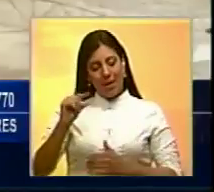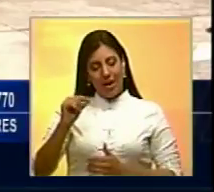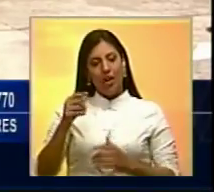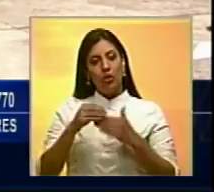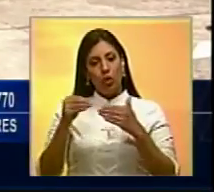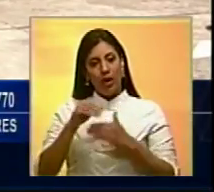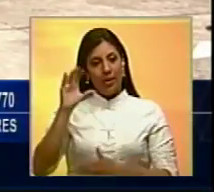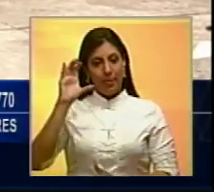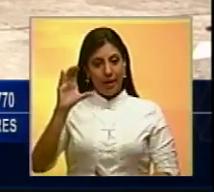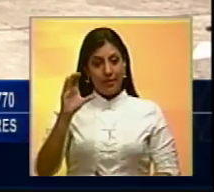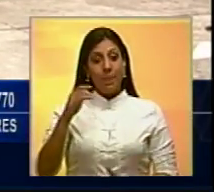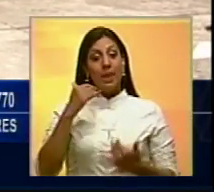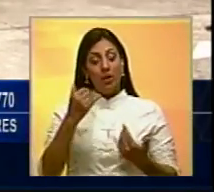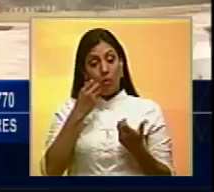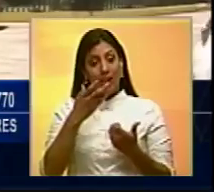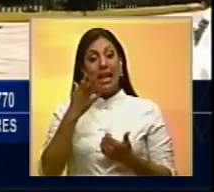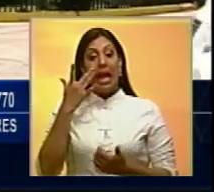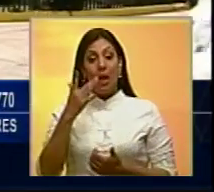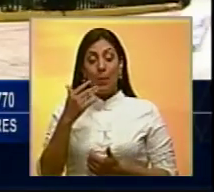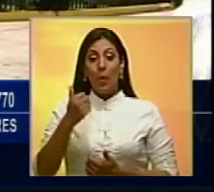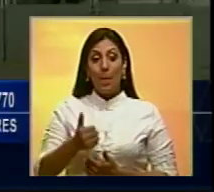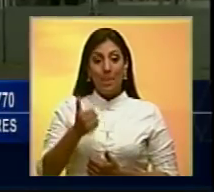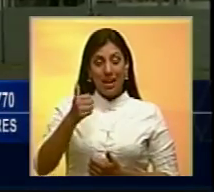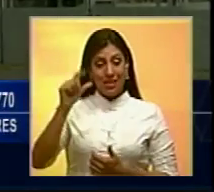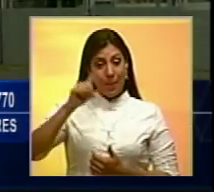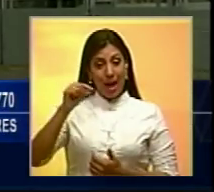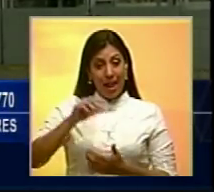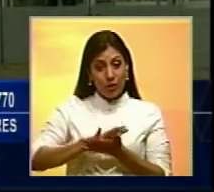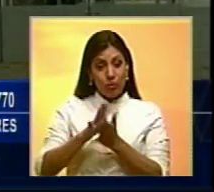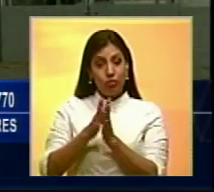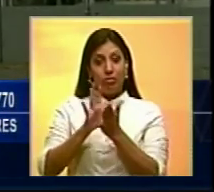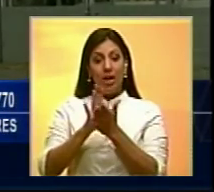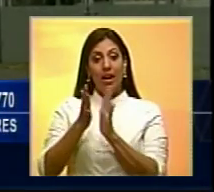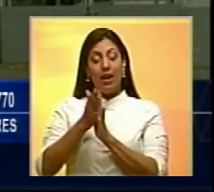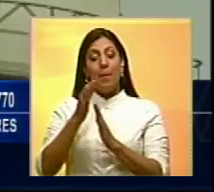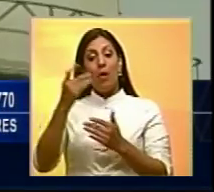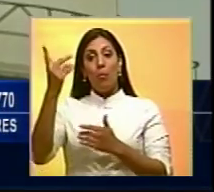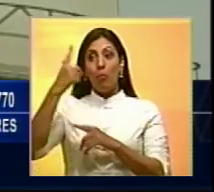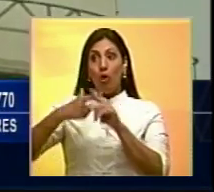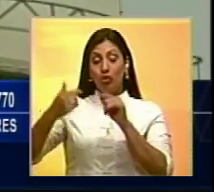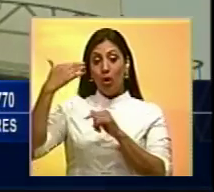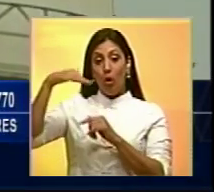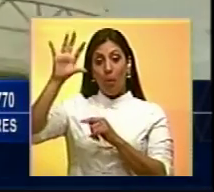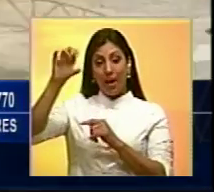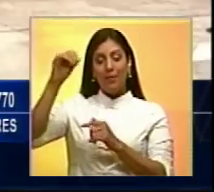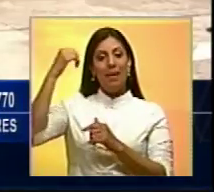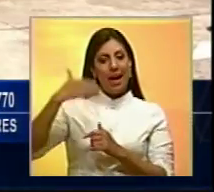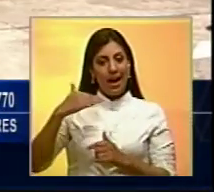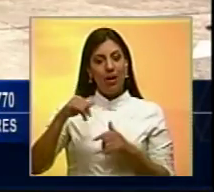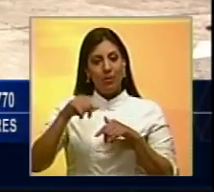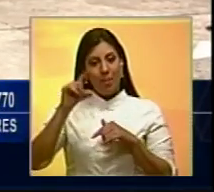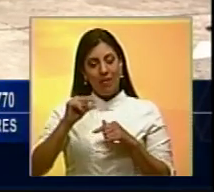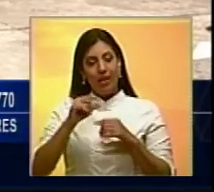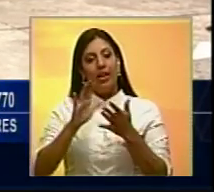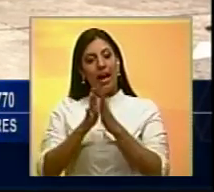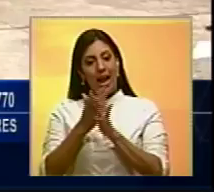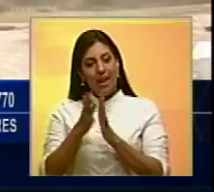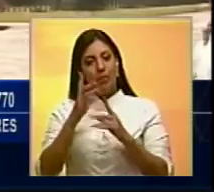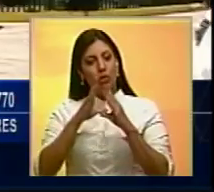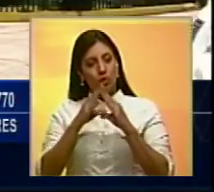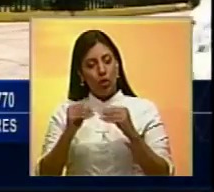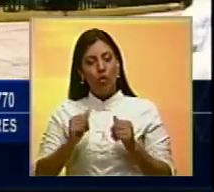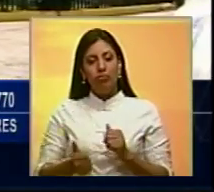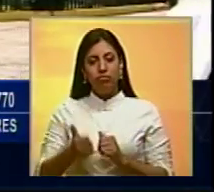divisas para el país. Señalaron que siendo más económicas que las harinas precocidas importadas, la adquisición de harina, pan y mazorca